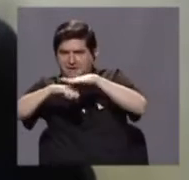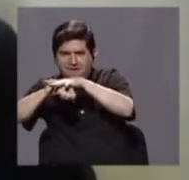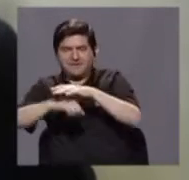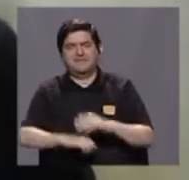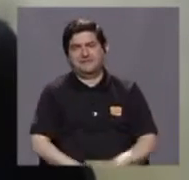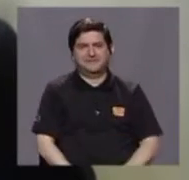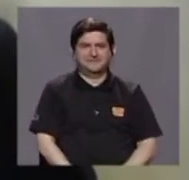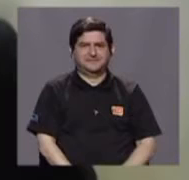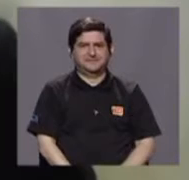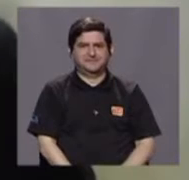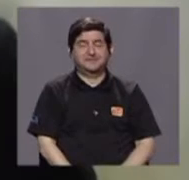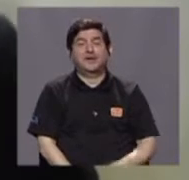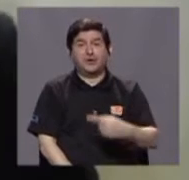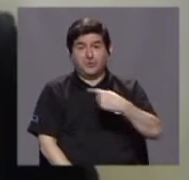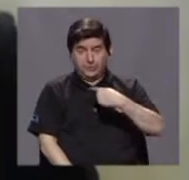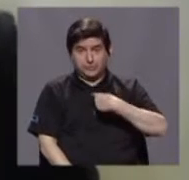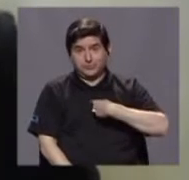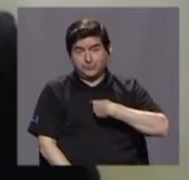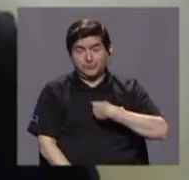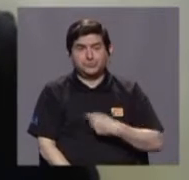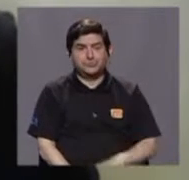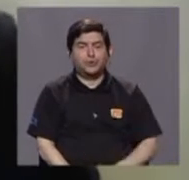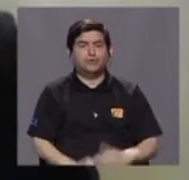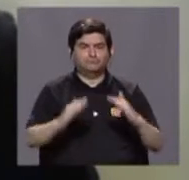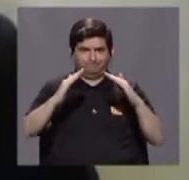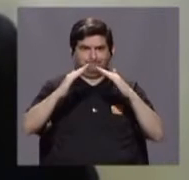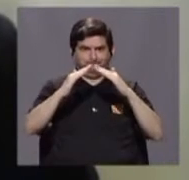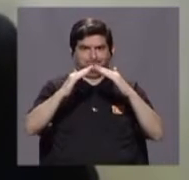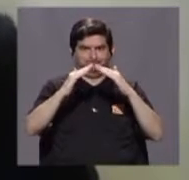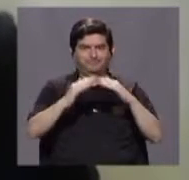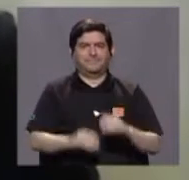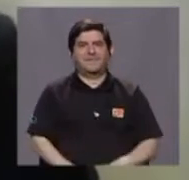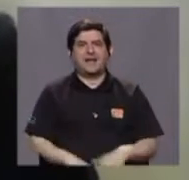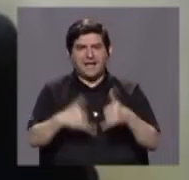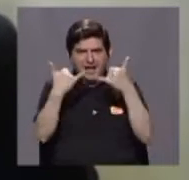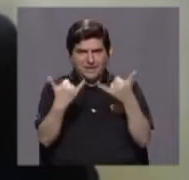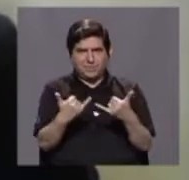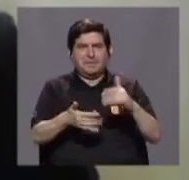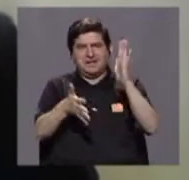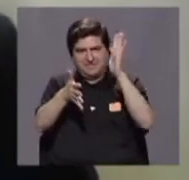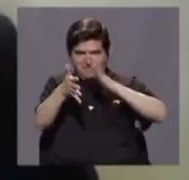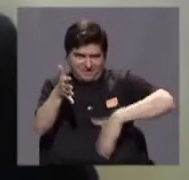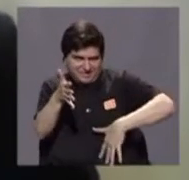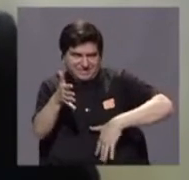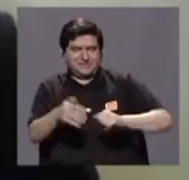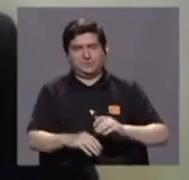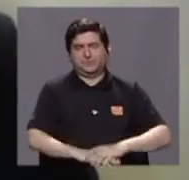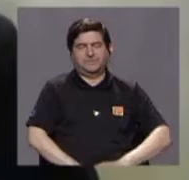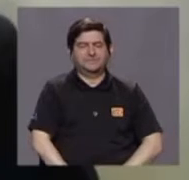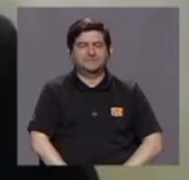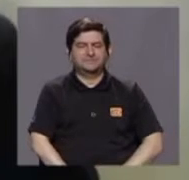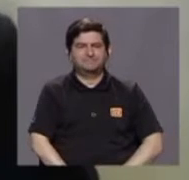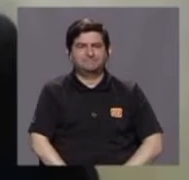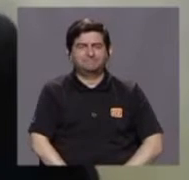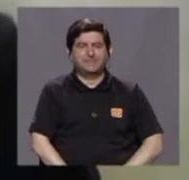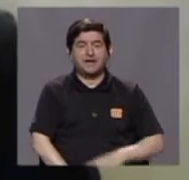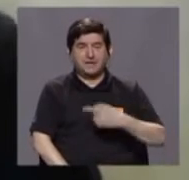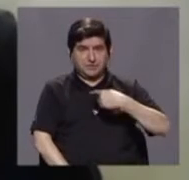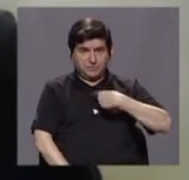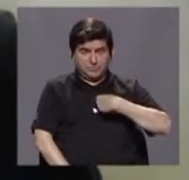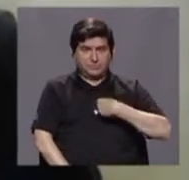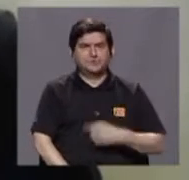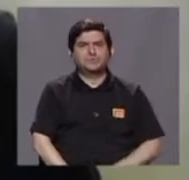escapa, yo soy residente en estos momentos en Barcelona, en Cataluña, de la